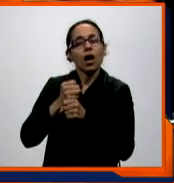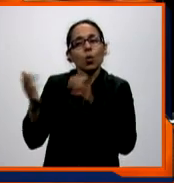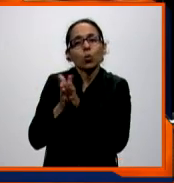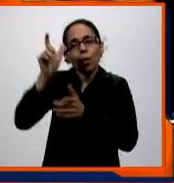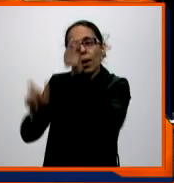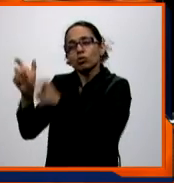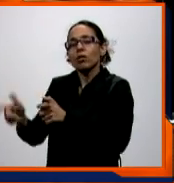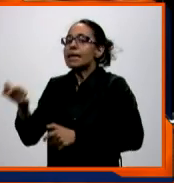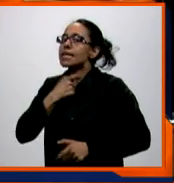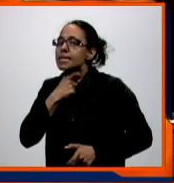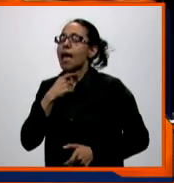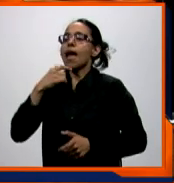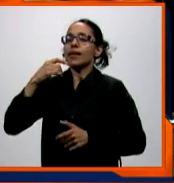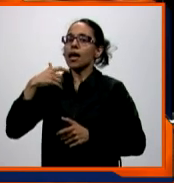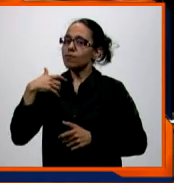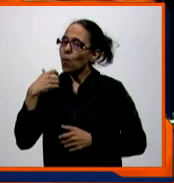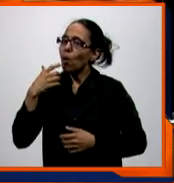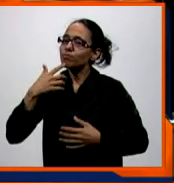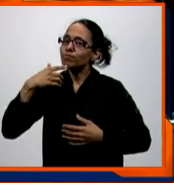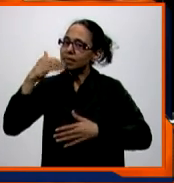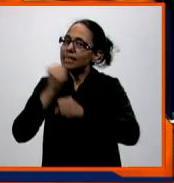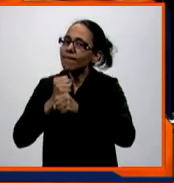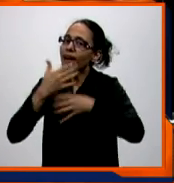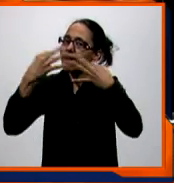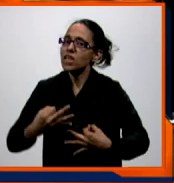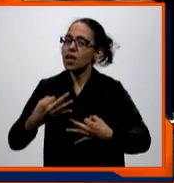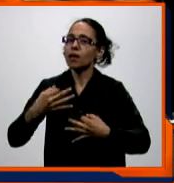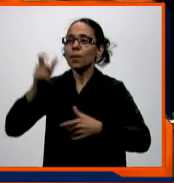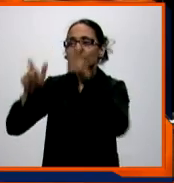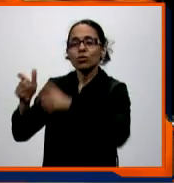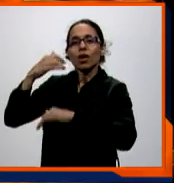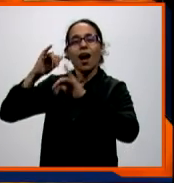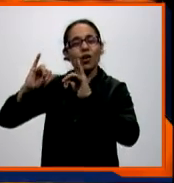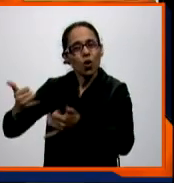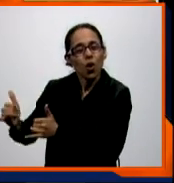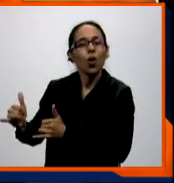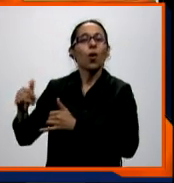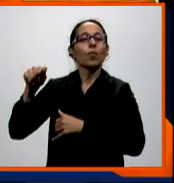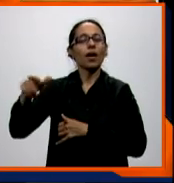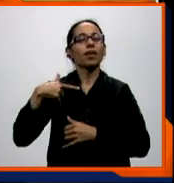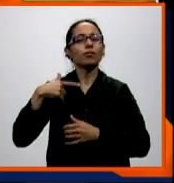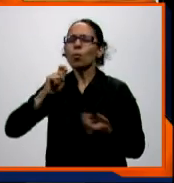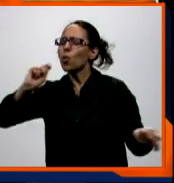bien, con gente joven, dar un vuelco de una buena vez por todas.